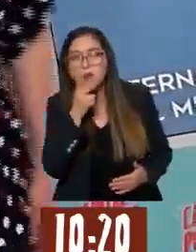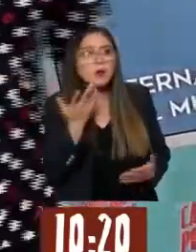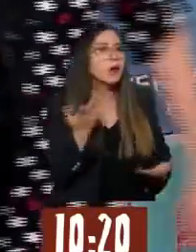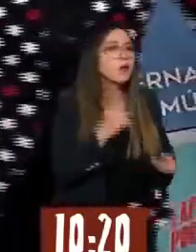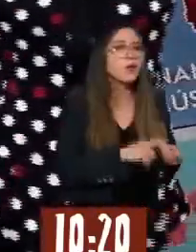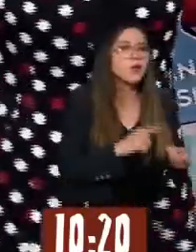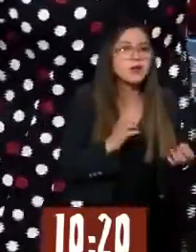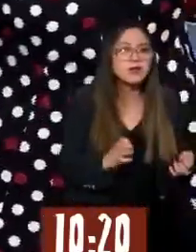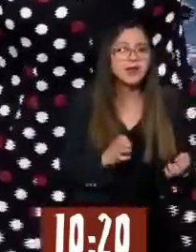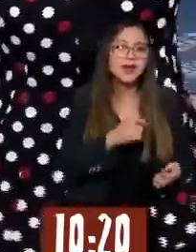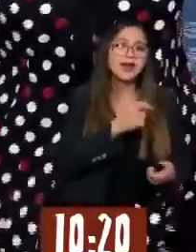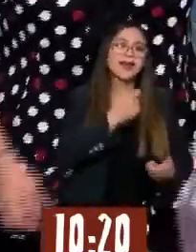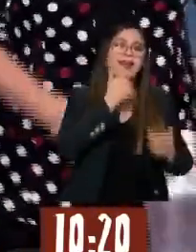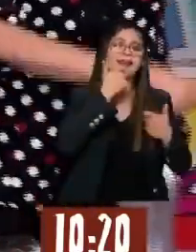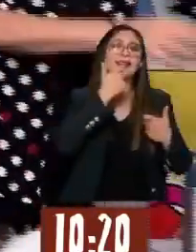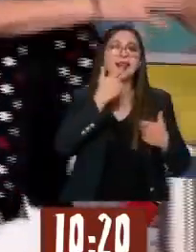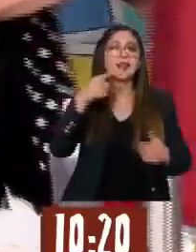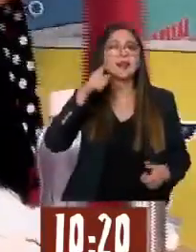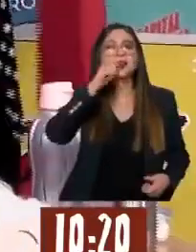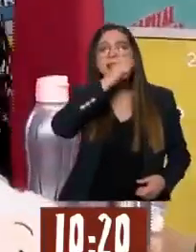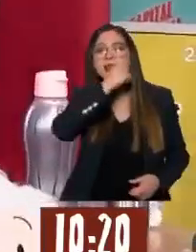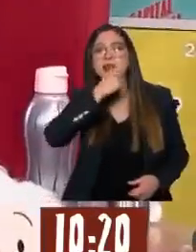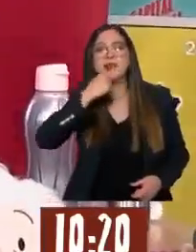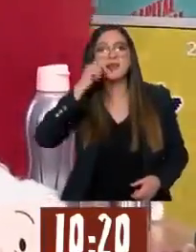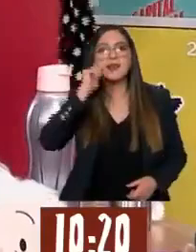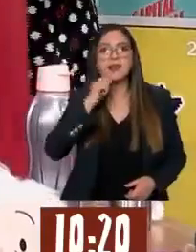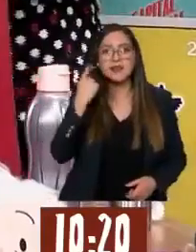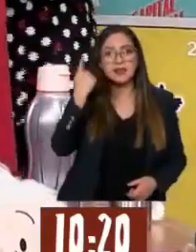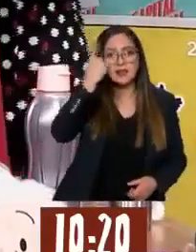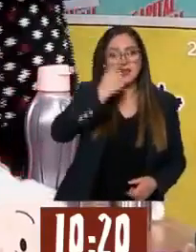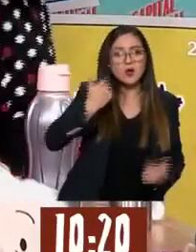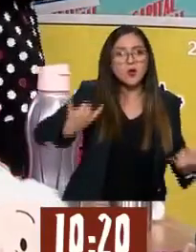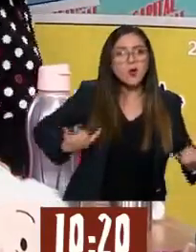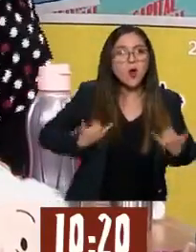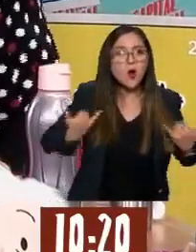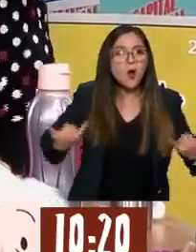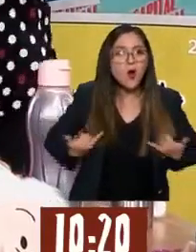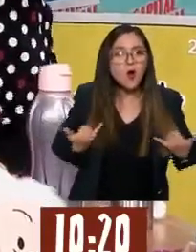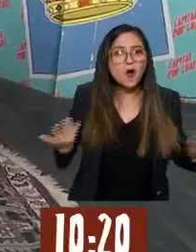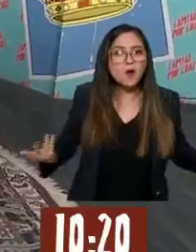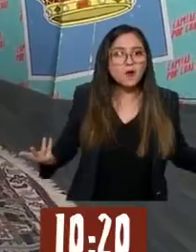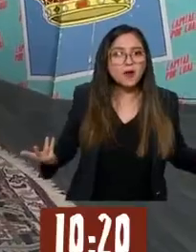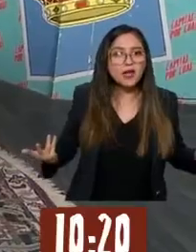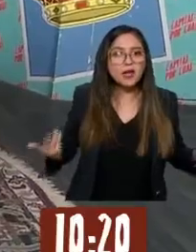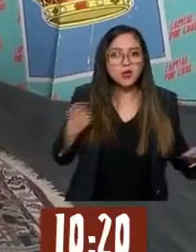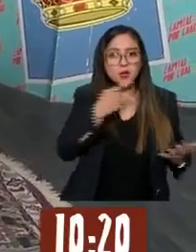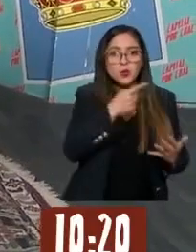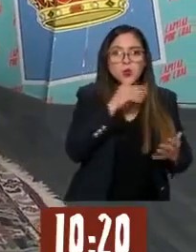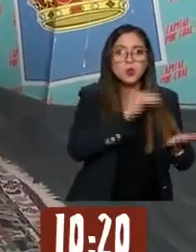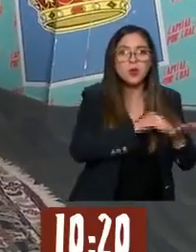Sí, se... Como 10 años menos, Rafita. Y de por sí estás chamaco.